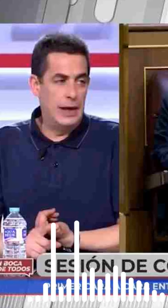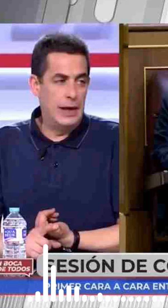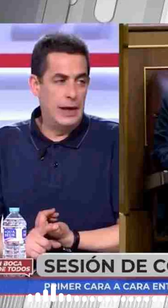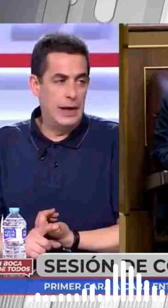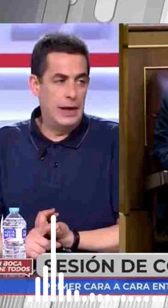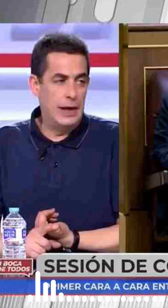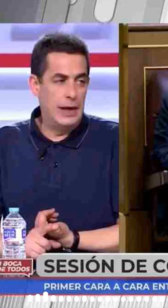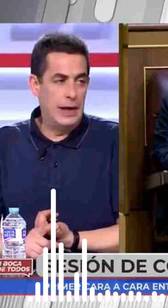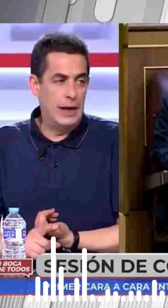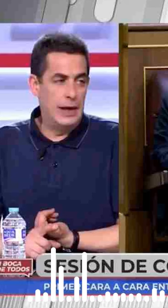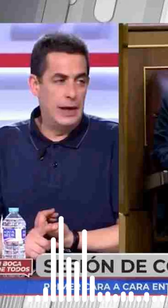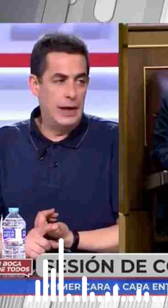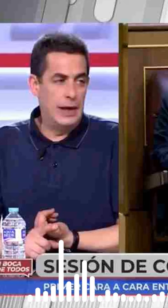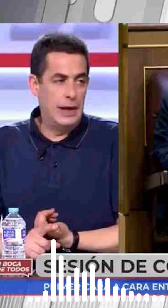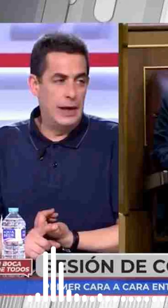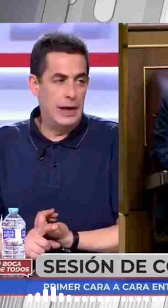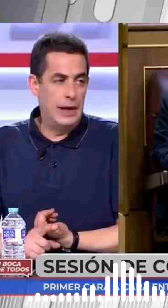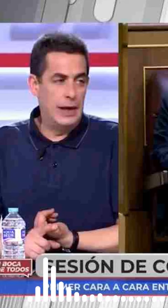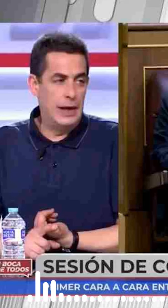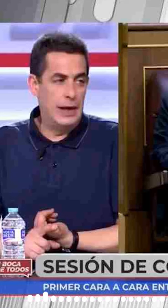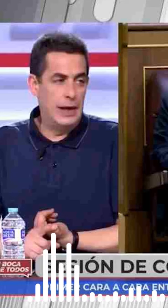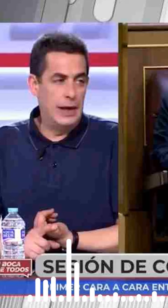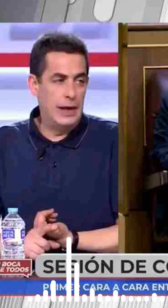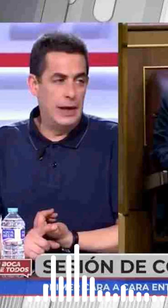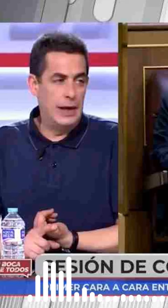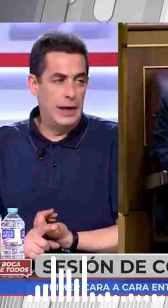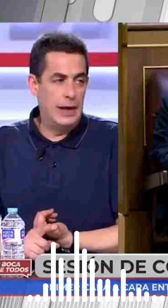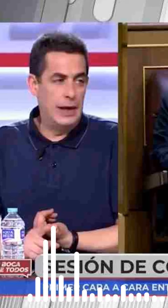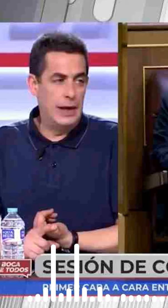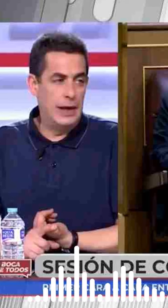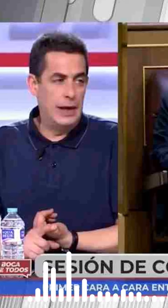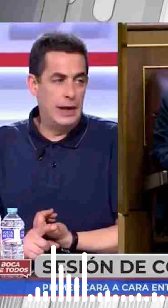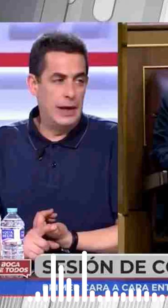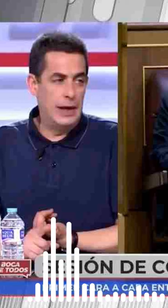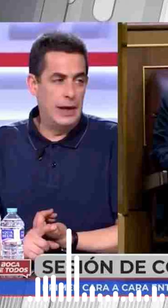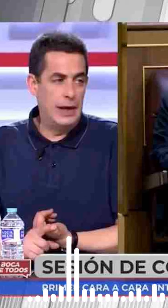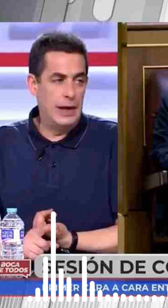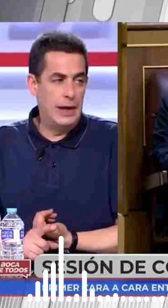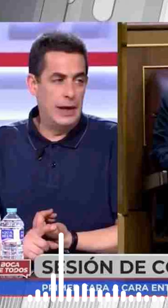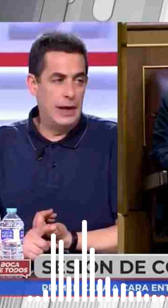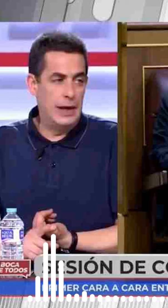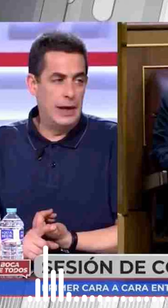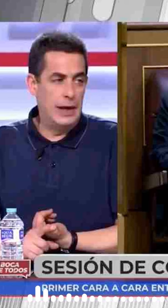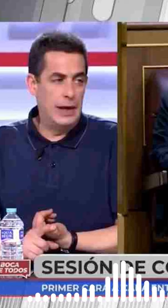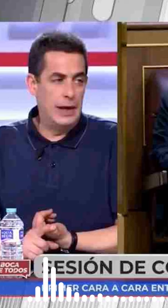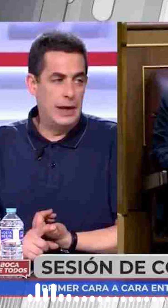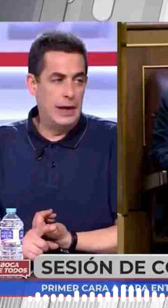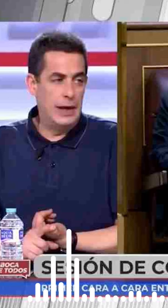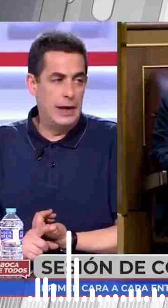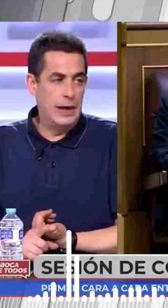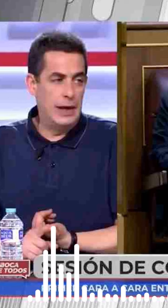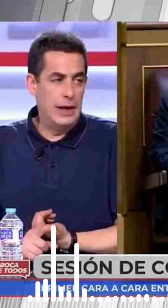hoy que va a emprender un plan de regeneración democrática y de asalto al Poder Judicial. Entonces, una persona que no